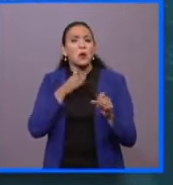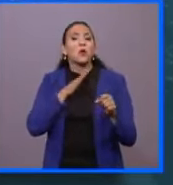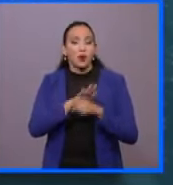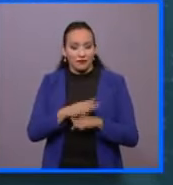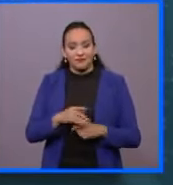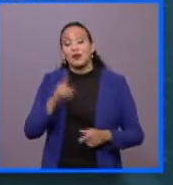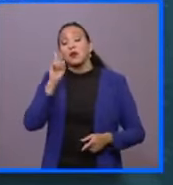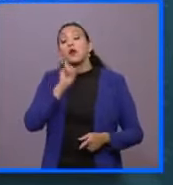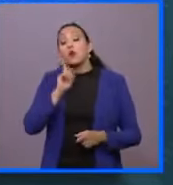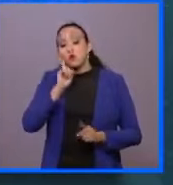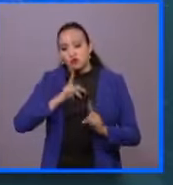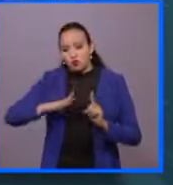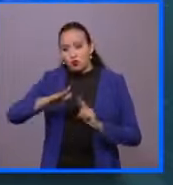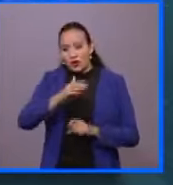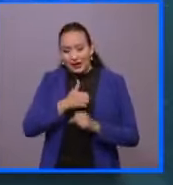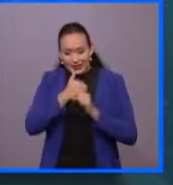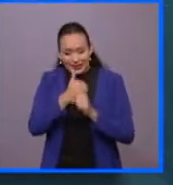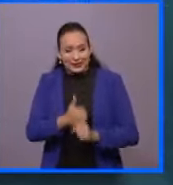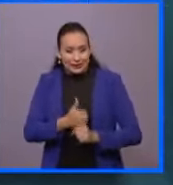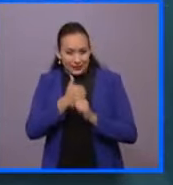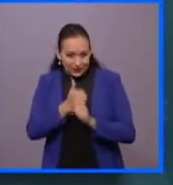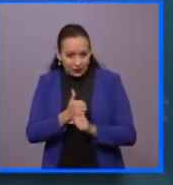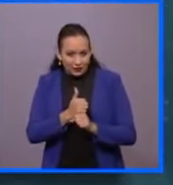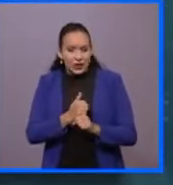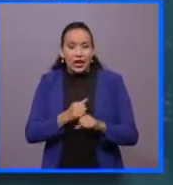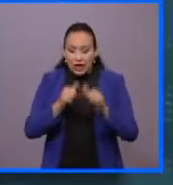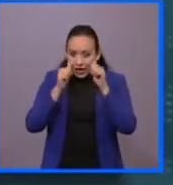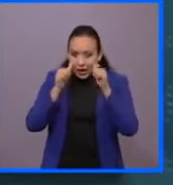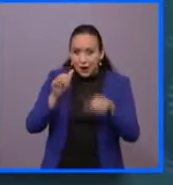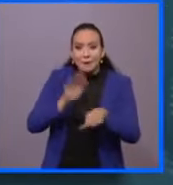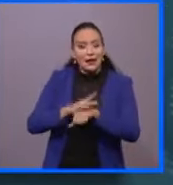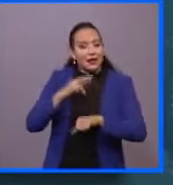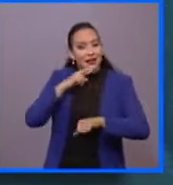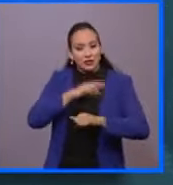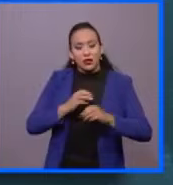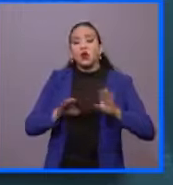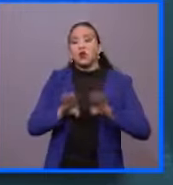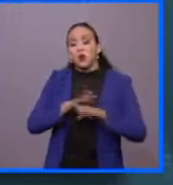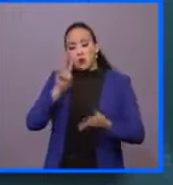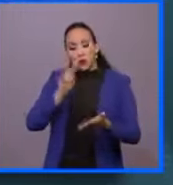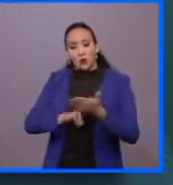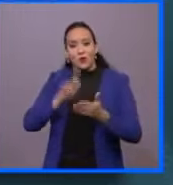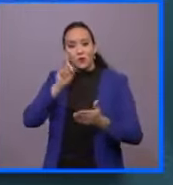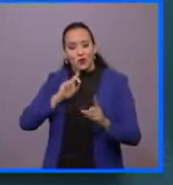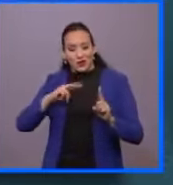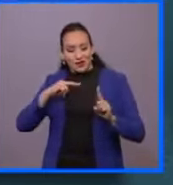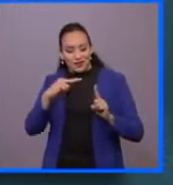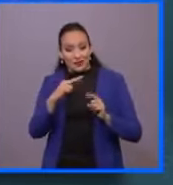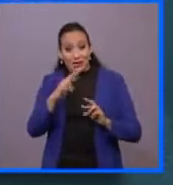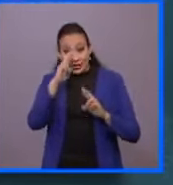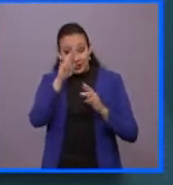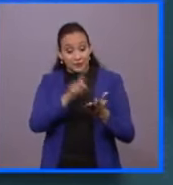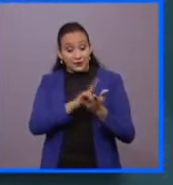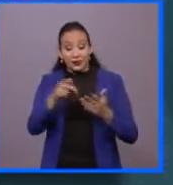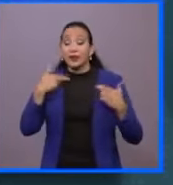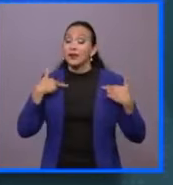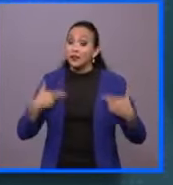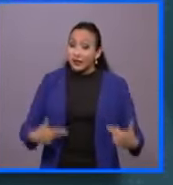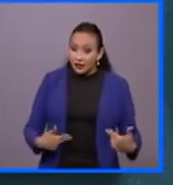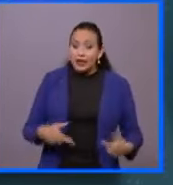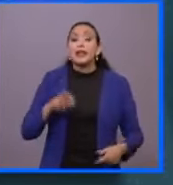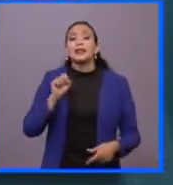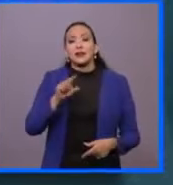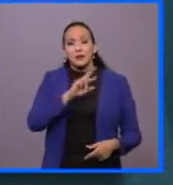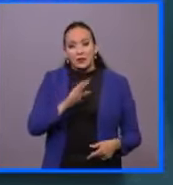para mujeres en contextos de vulnerabilidad, priorizando la justicia con perspectiva de género, el respeto a los derechos humanos y